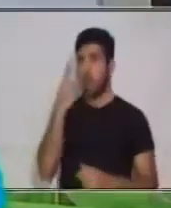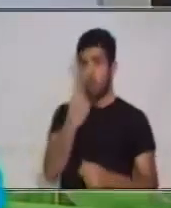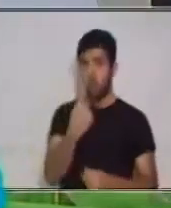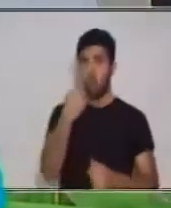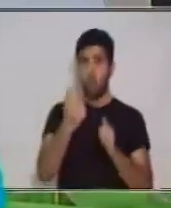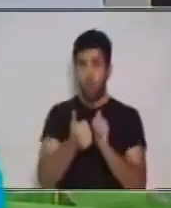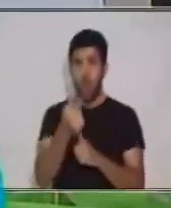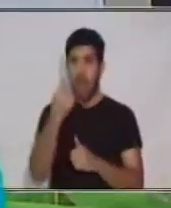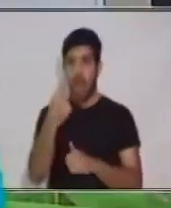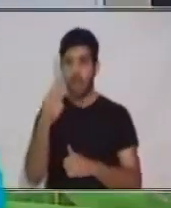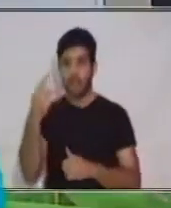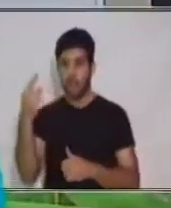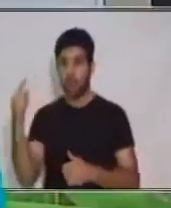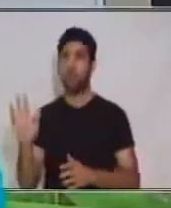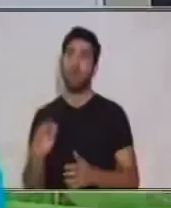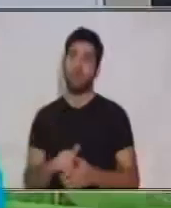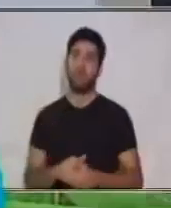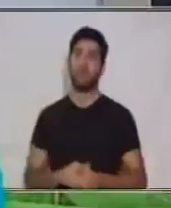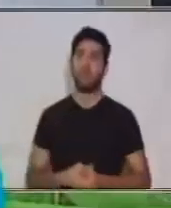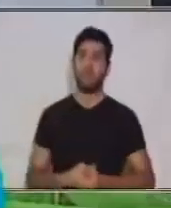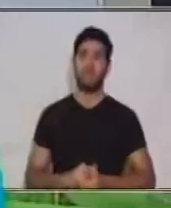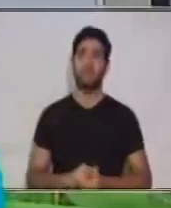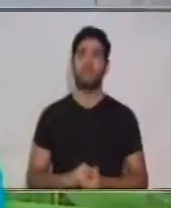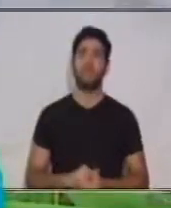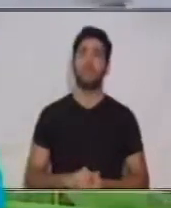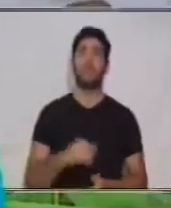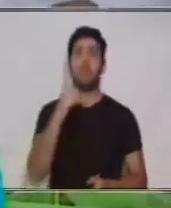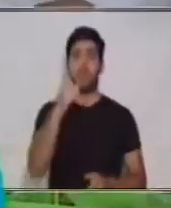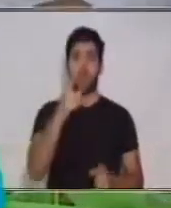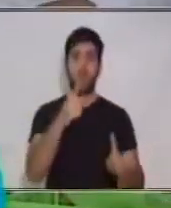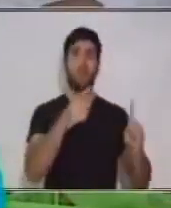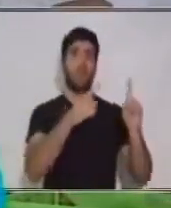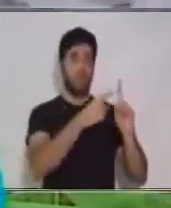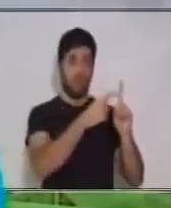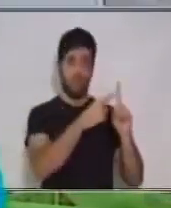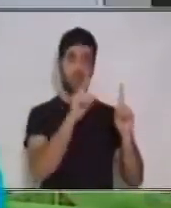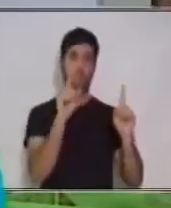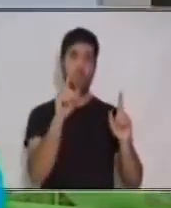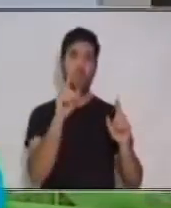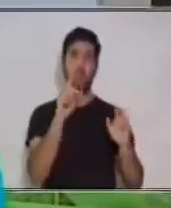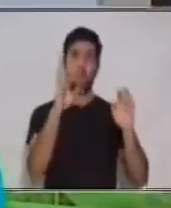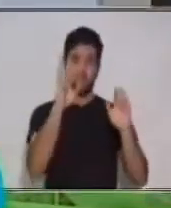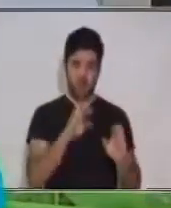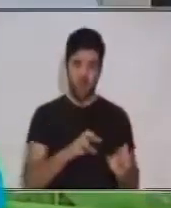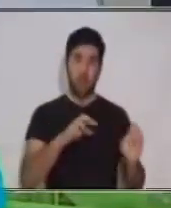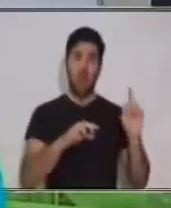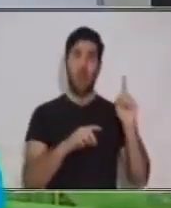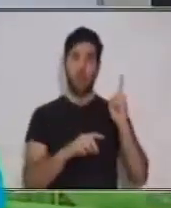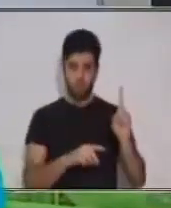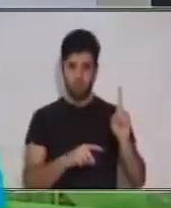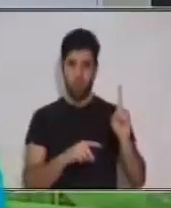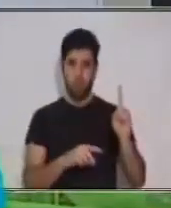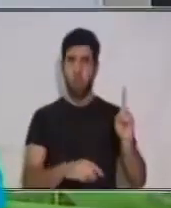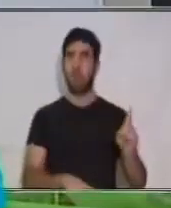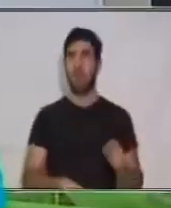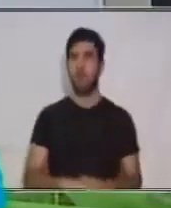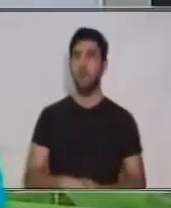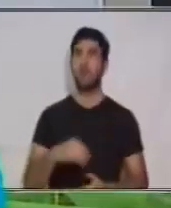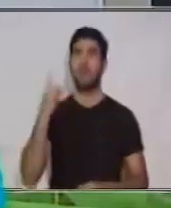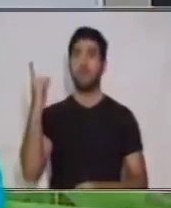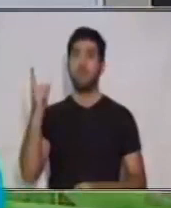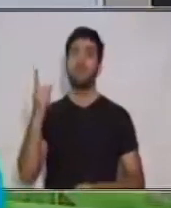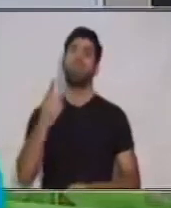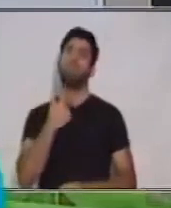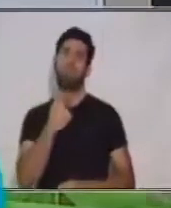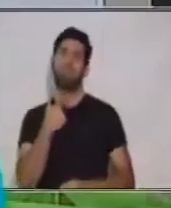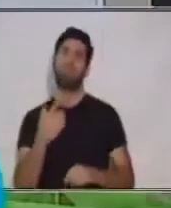En la persona número 1, que está representado acá, nos indica que esa persona